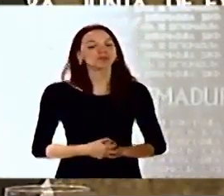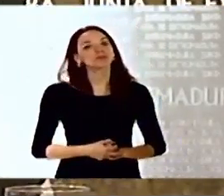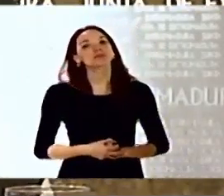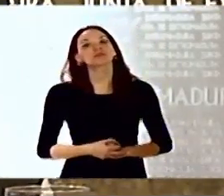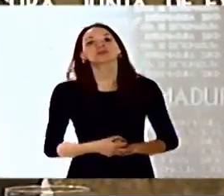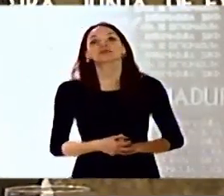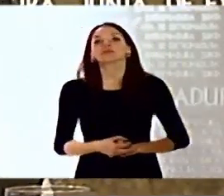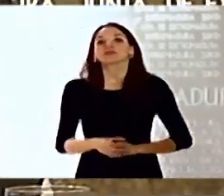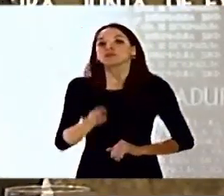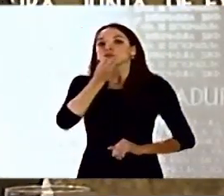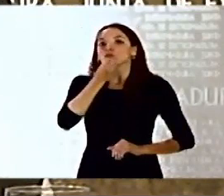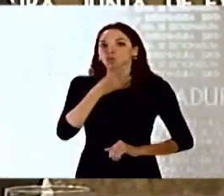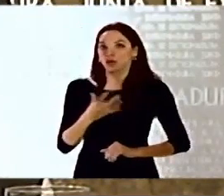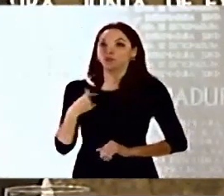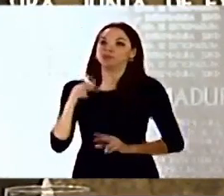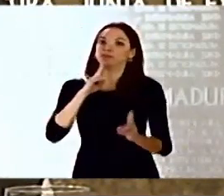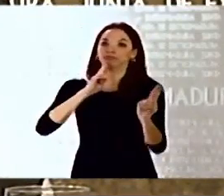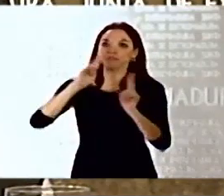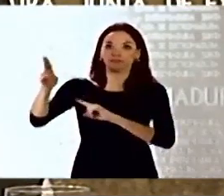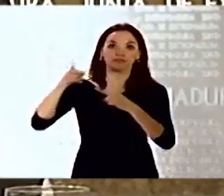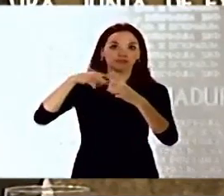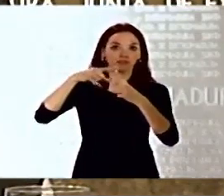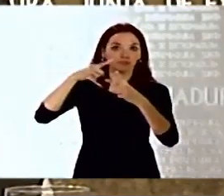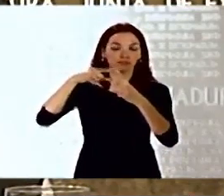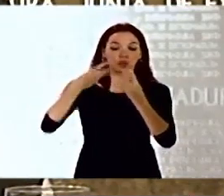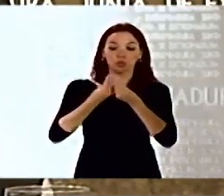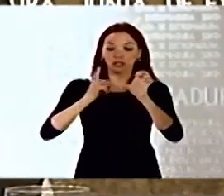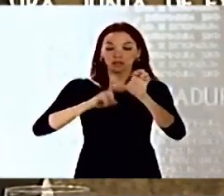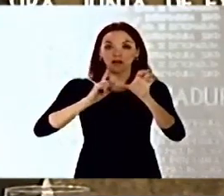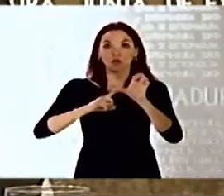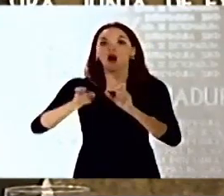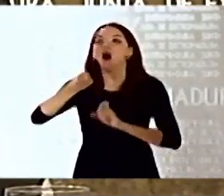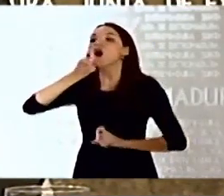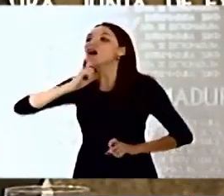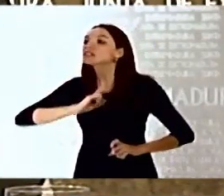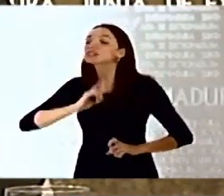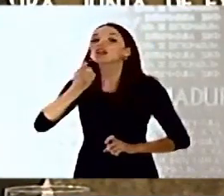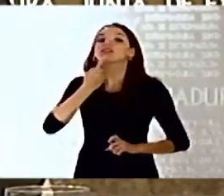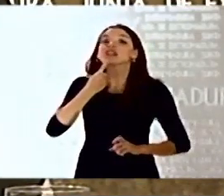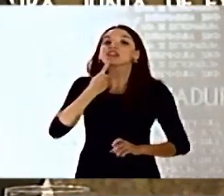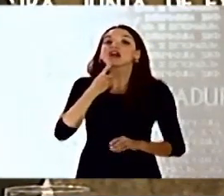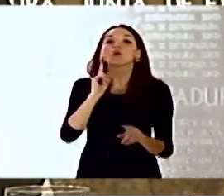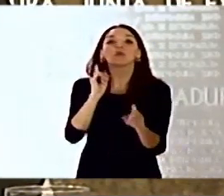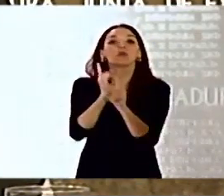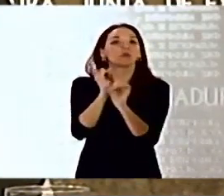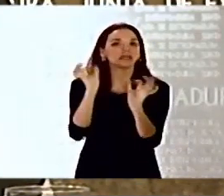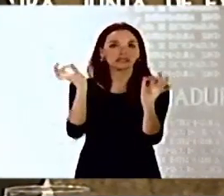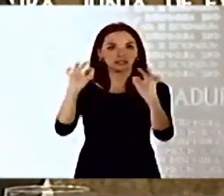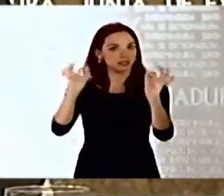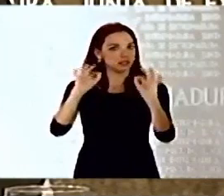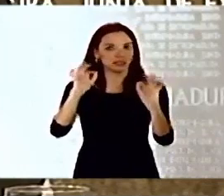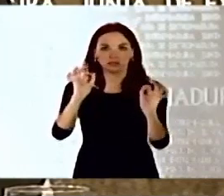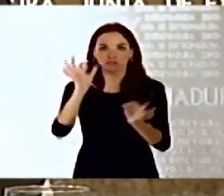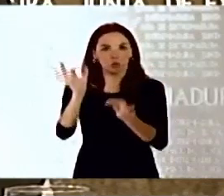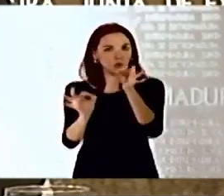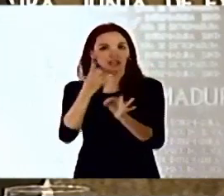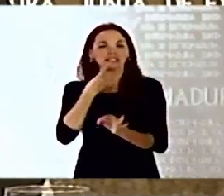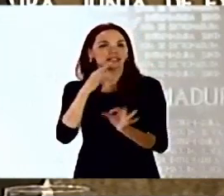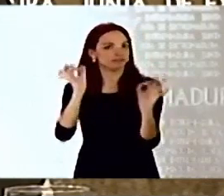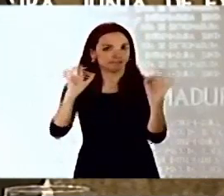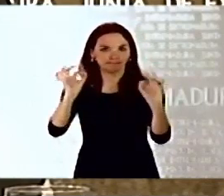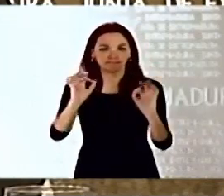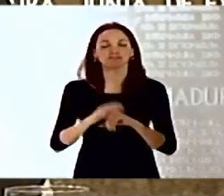a la primera, la Junta de Extremadura todavía no ha recibido ninguna comunicación de la Fiscalía. Segundo, en esta orden general de